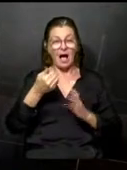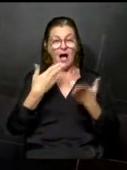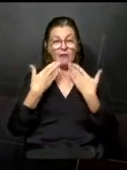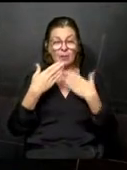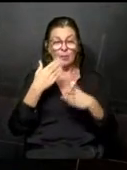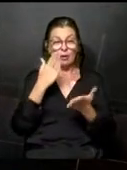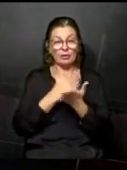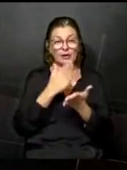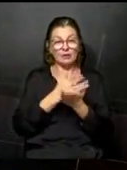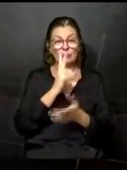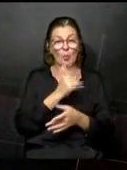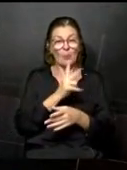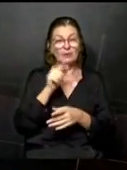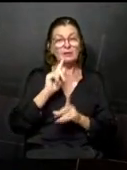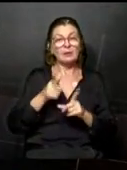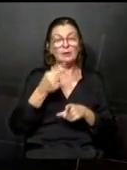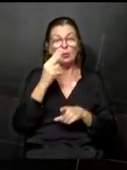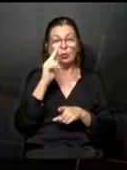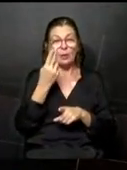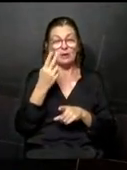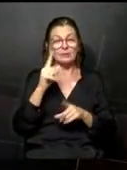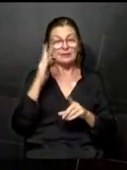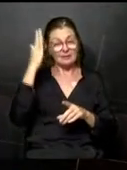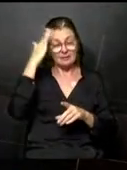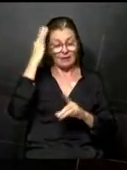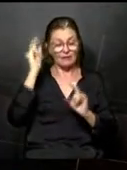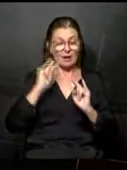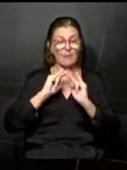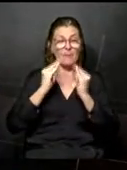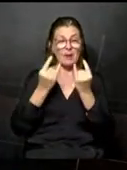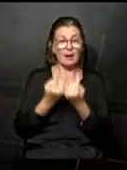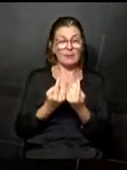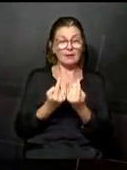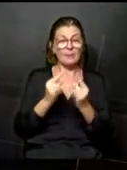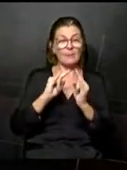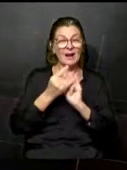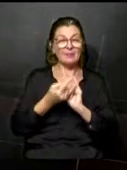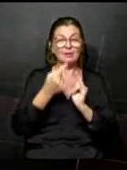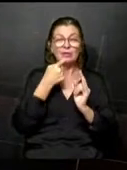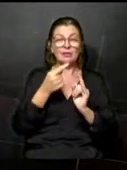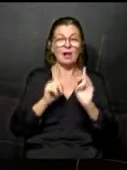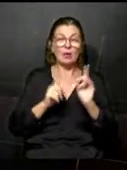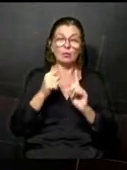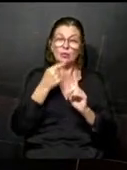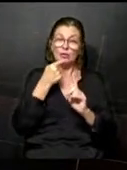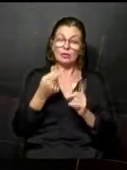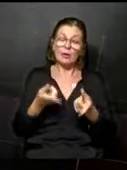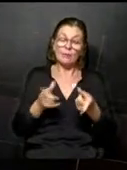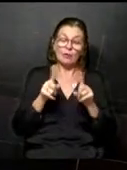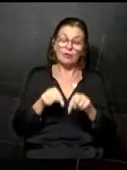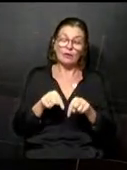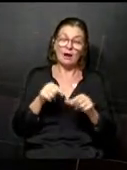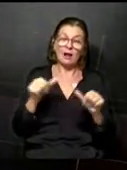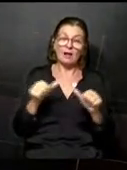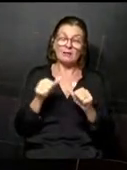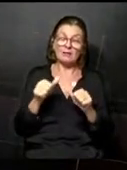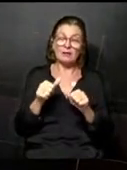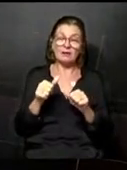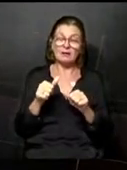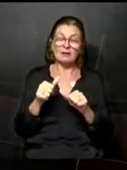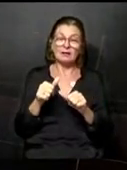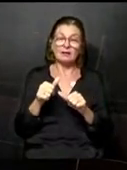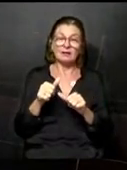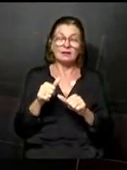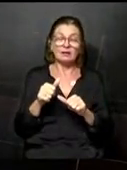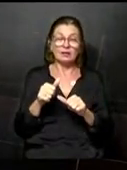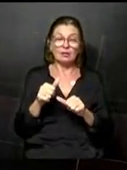nuestro país. Ustedes saben, en el Parlamento algunos legisladores insisten de alguna manera con volver a instalar la teoría de